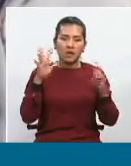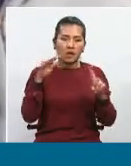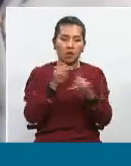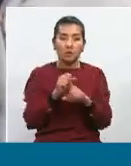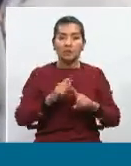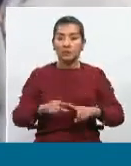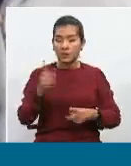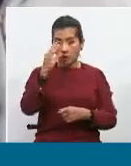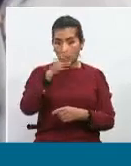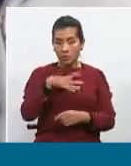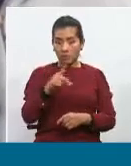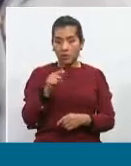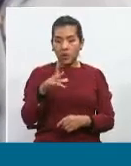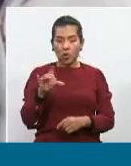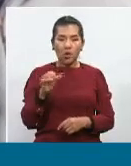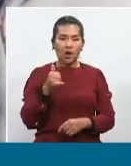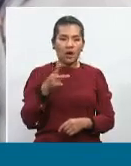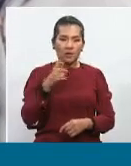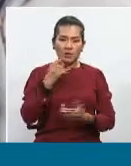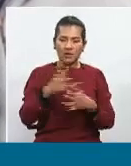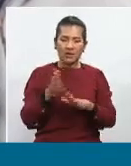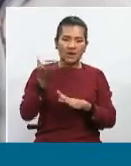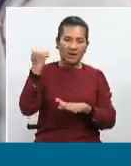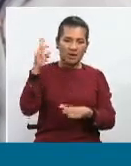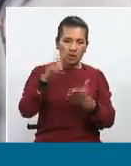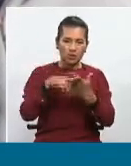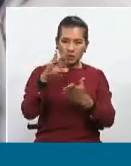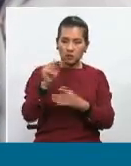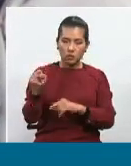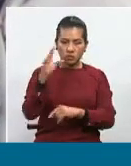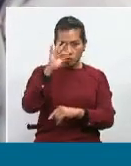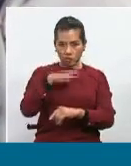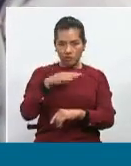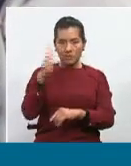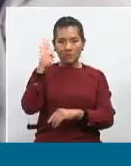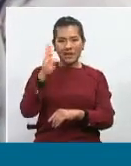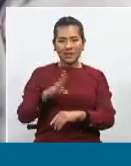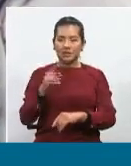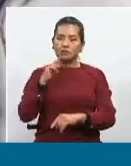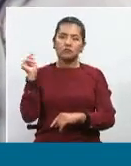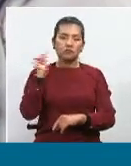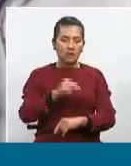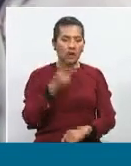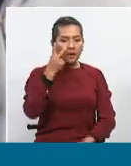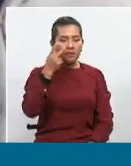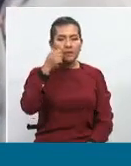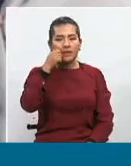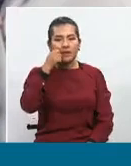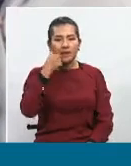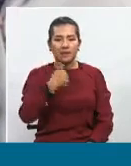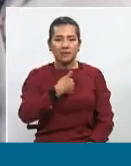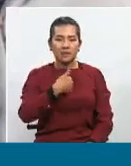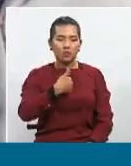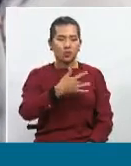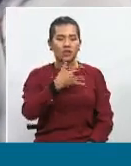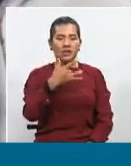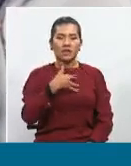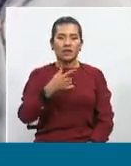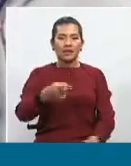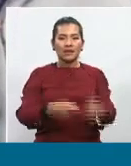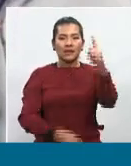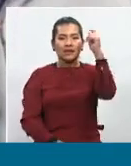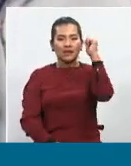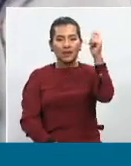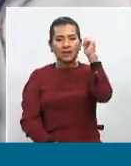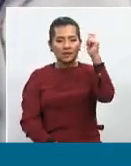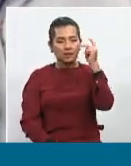Abrao, quien ha estado en 2019, quien ha vivido en carne propia el sufrimiento de nuestros masacrados